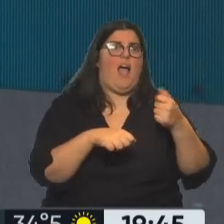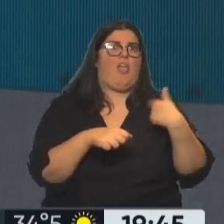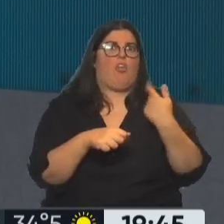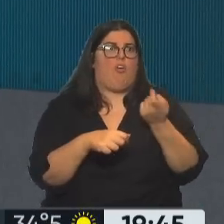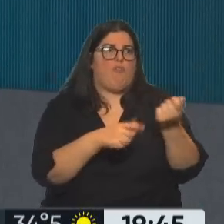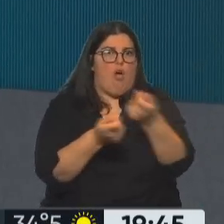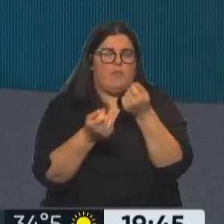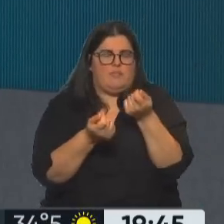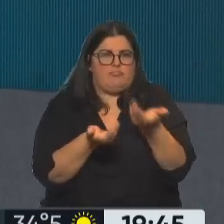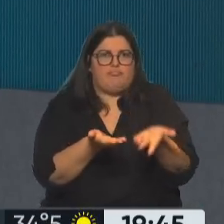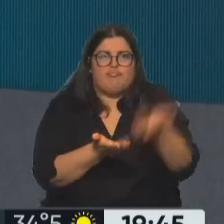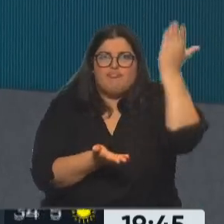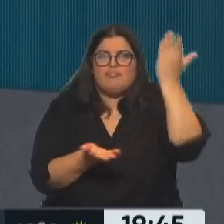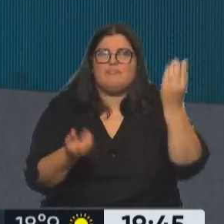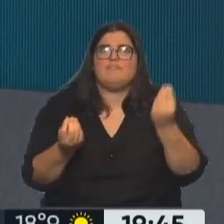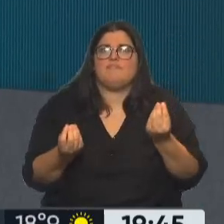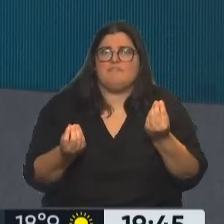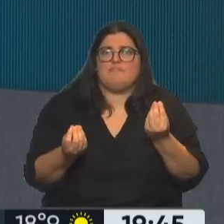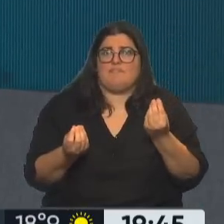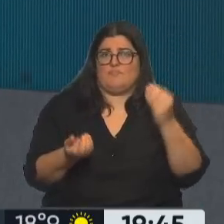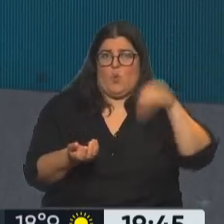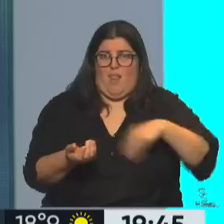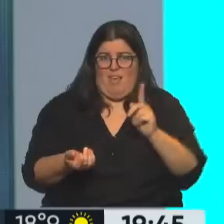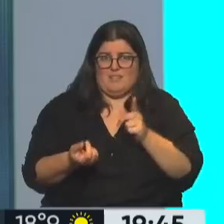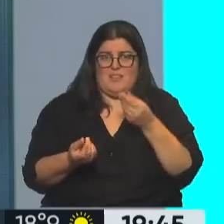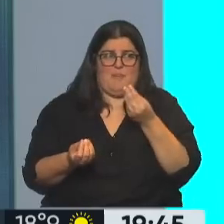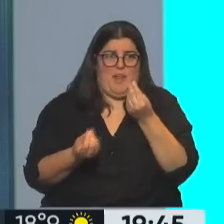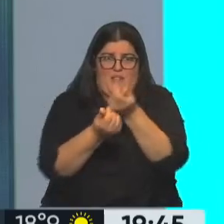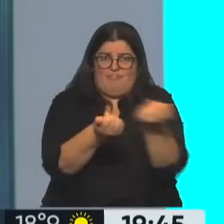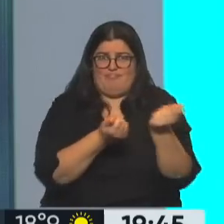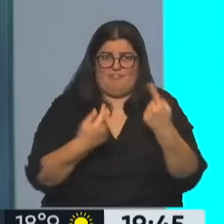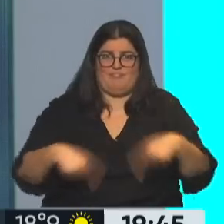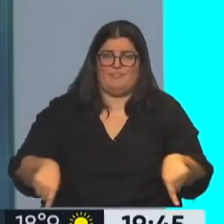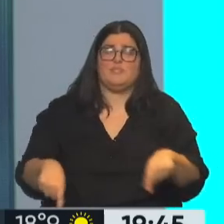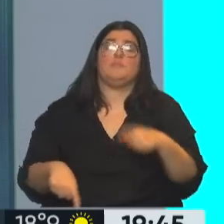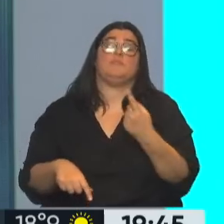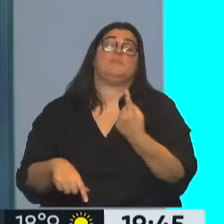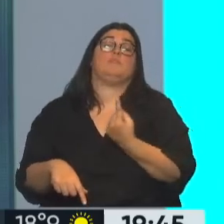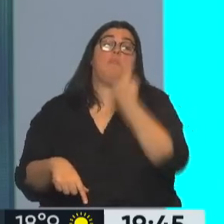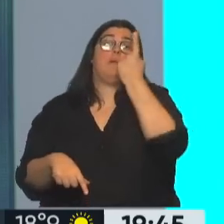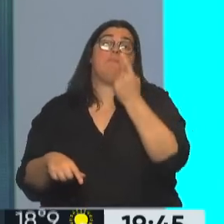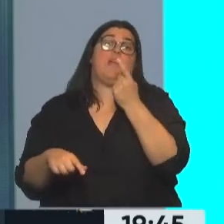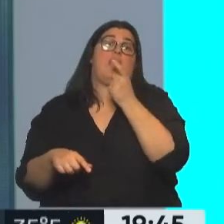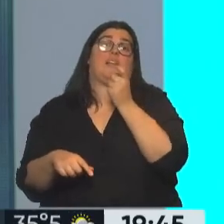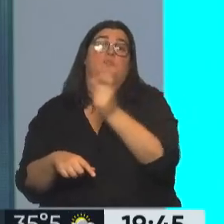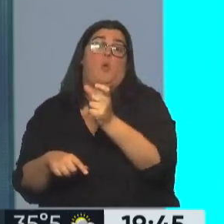enloquecedor vivir así. Igual, además de que no te alcanza para comer. Primero, la primera respuesta es no hay soluciones mágicas. Porque